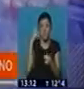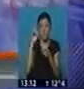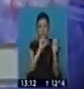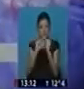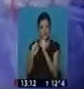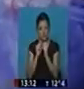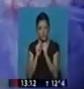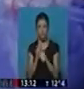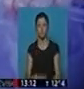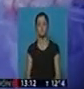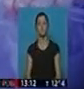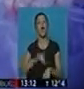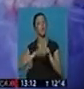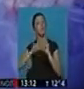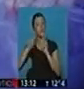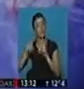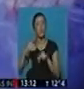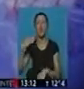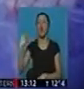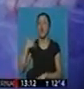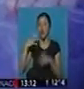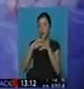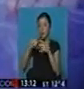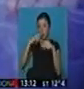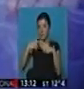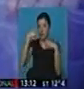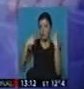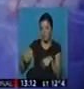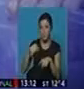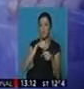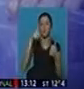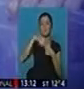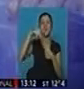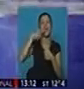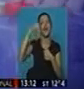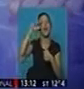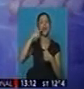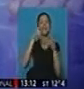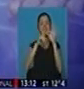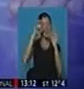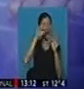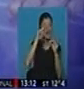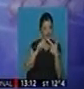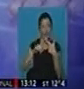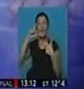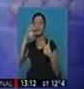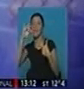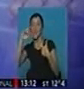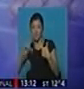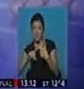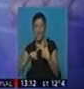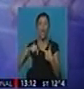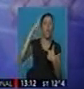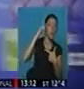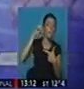A su vez, los partidos regionales como Esquerra Democrática de Cataluña, seguido de Convergencia Democrática, obtuvieron 9 y 8